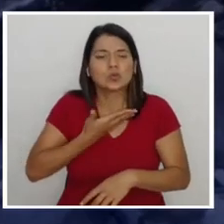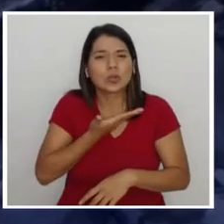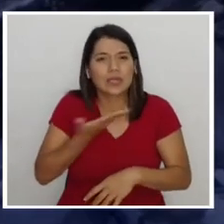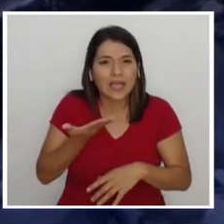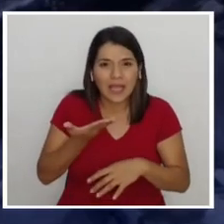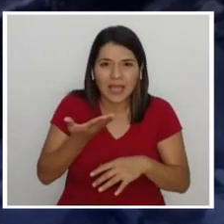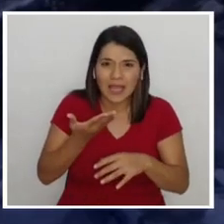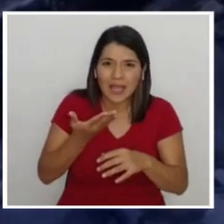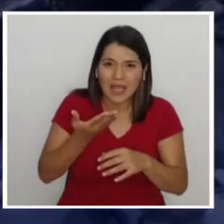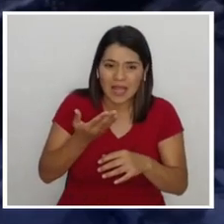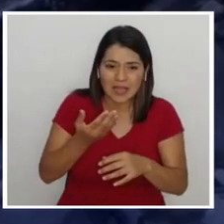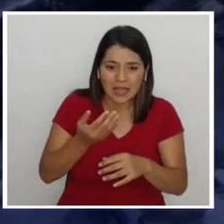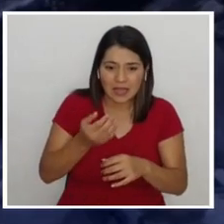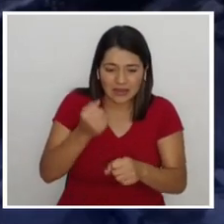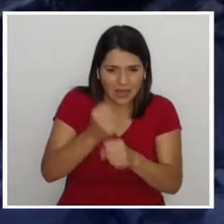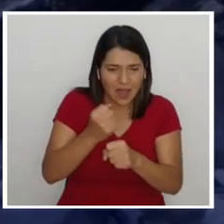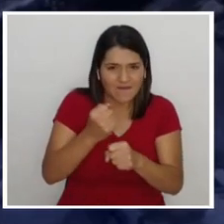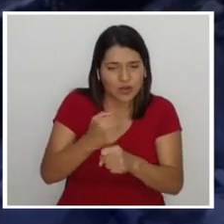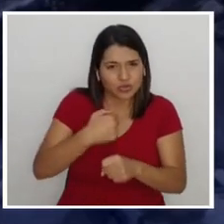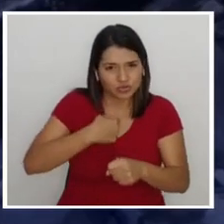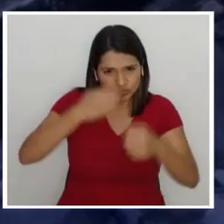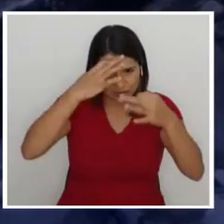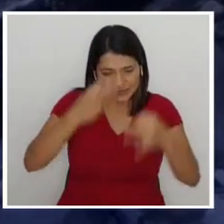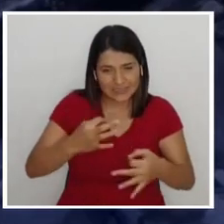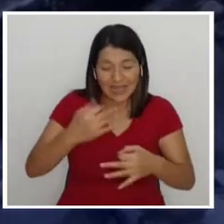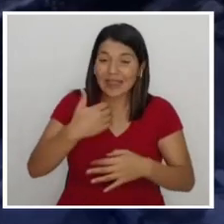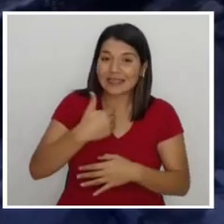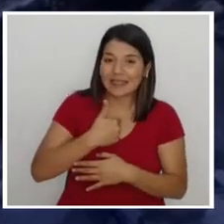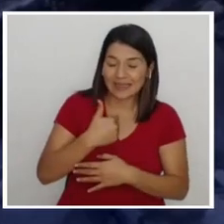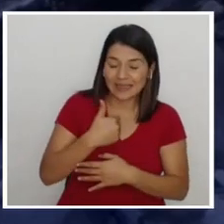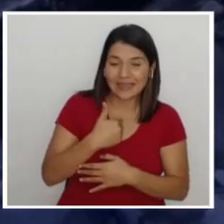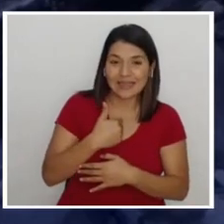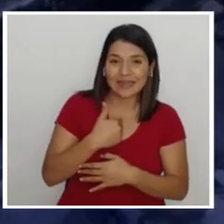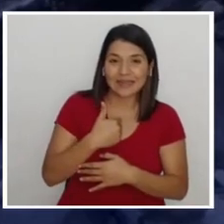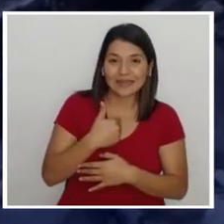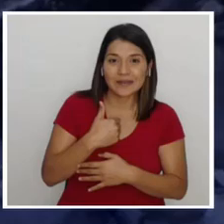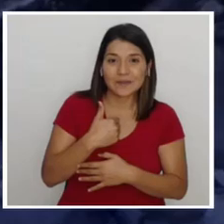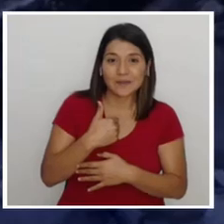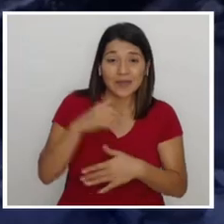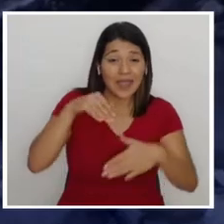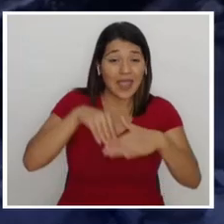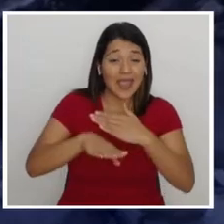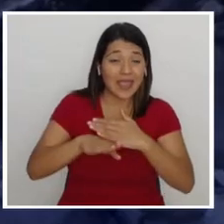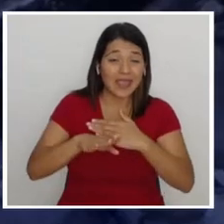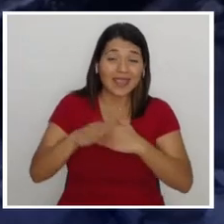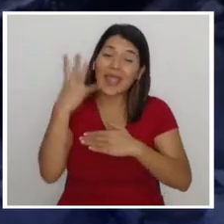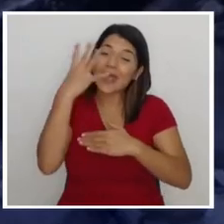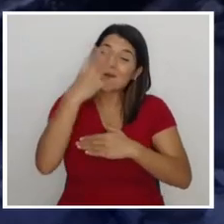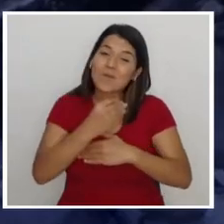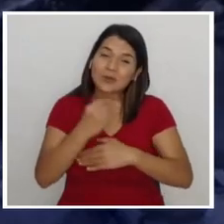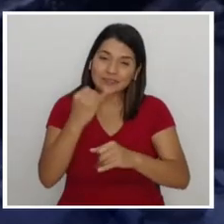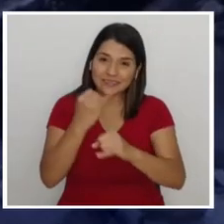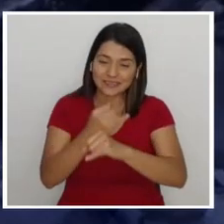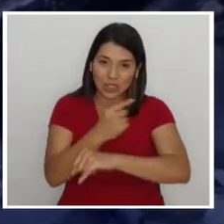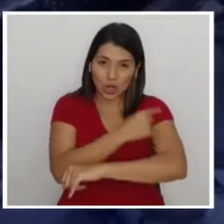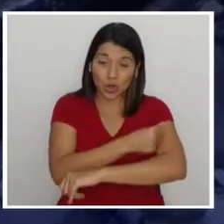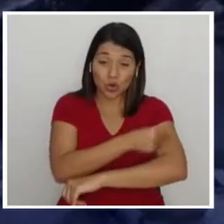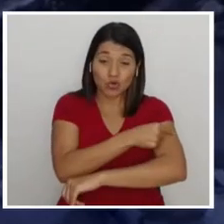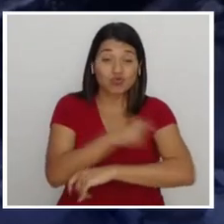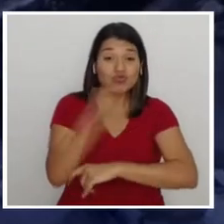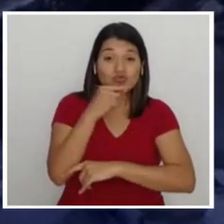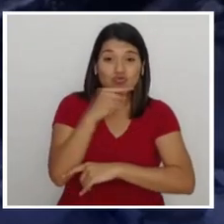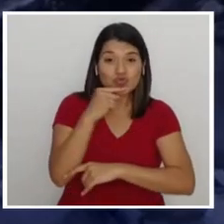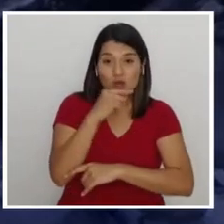realizar en esta hermosa institución Cruz Roja costarricense, y no dudo que el sentimiento ha